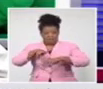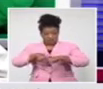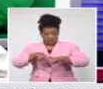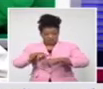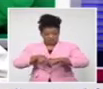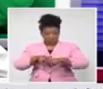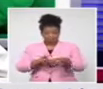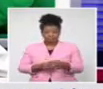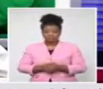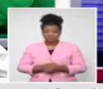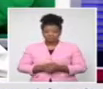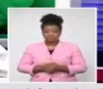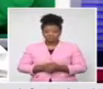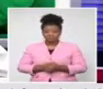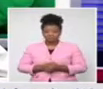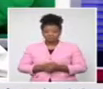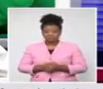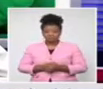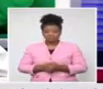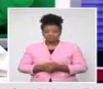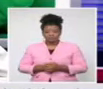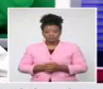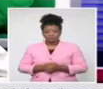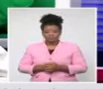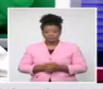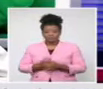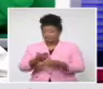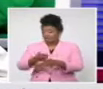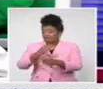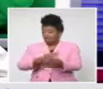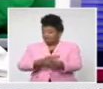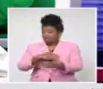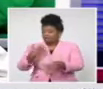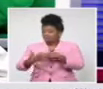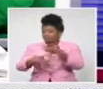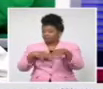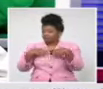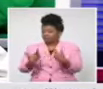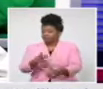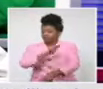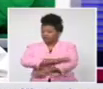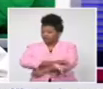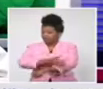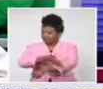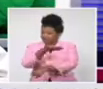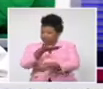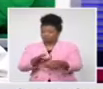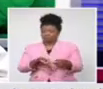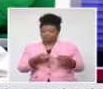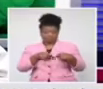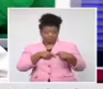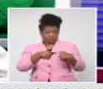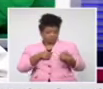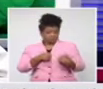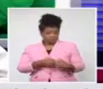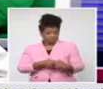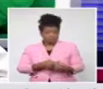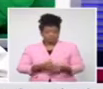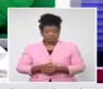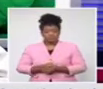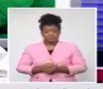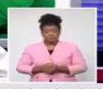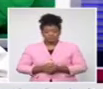de La Habana, con antecedentes de hipertensión arterial, cardiopatía isquémica y